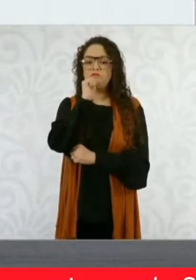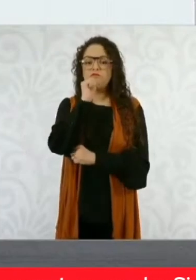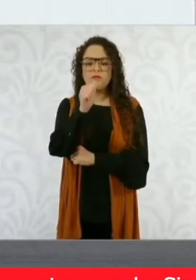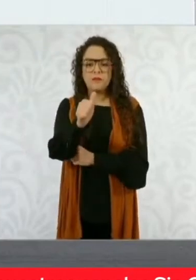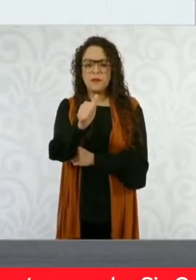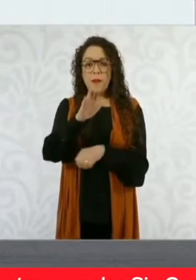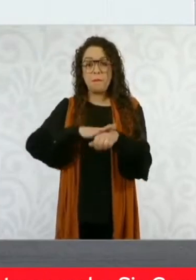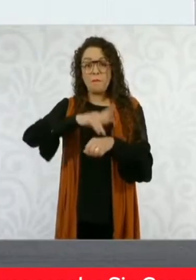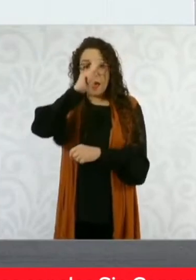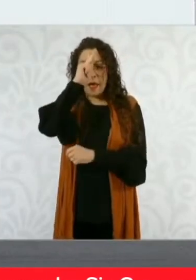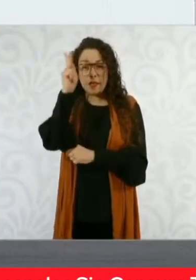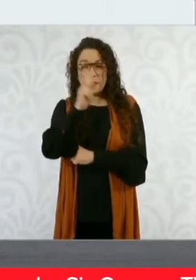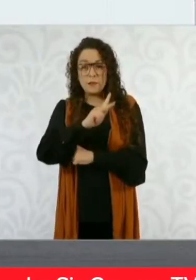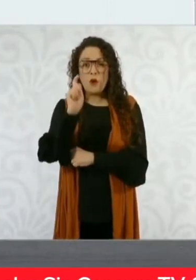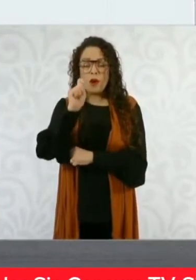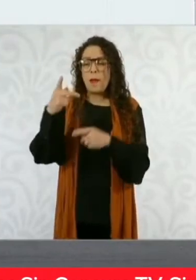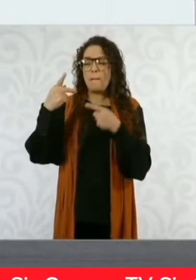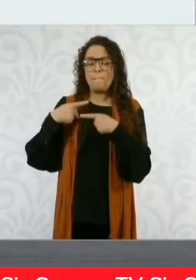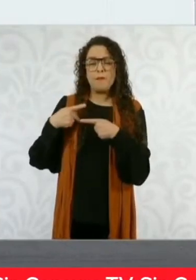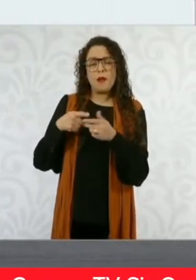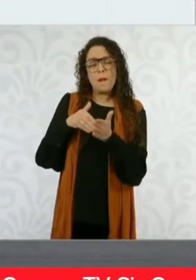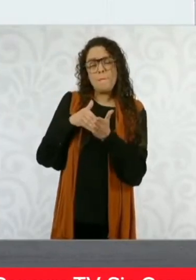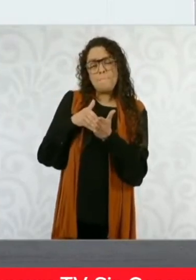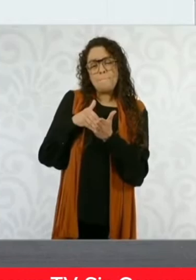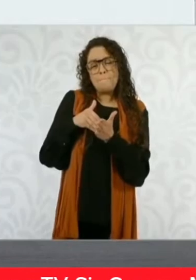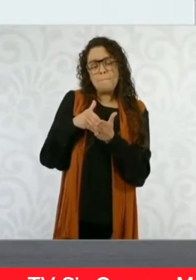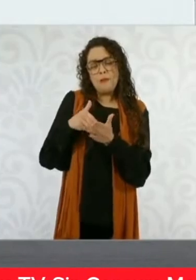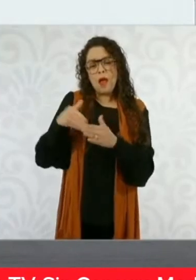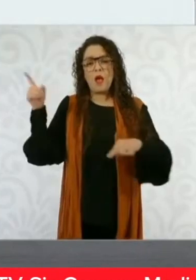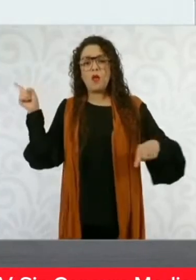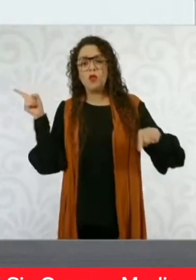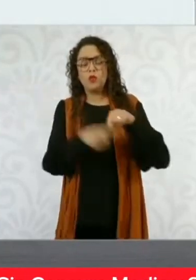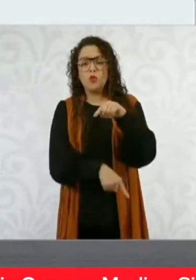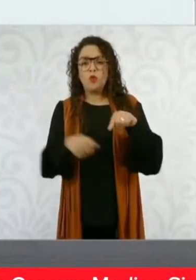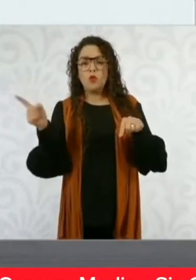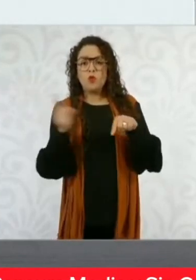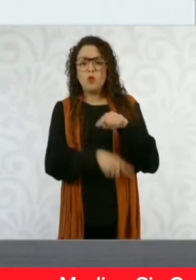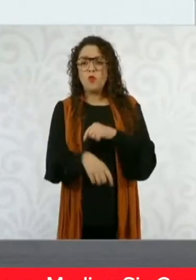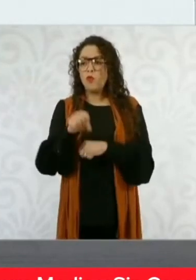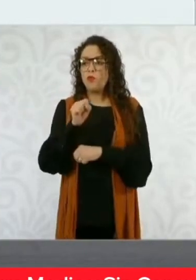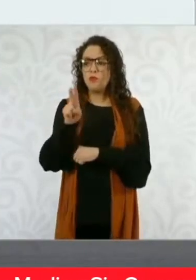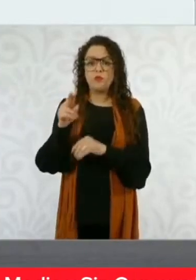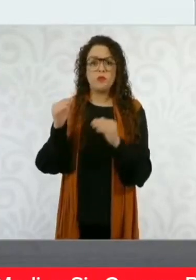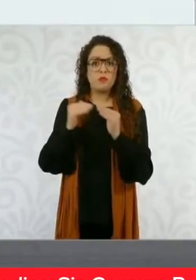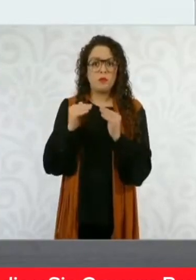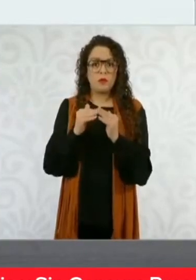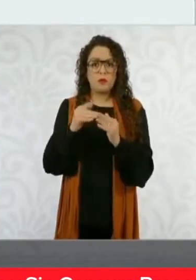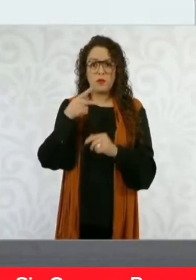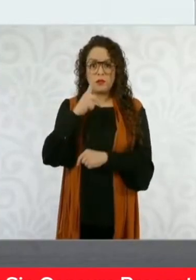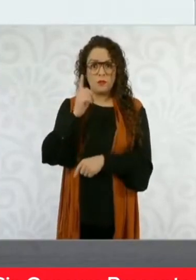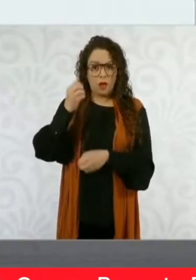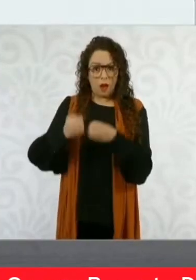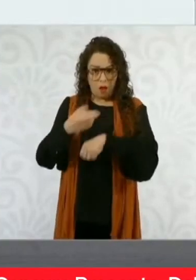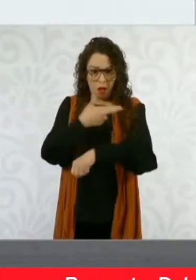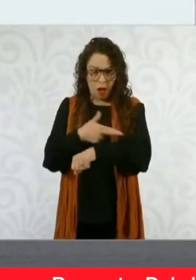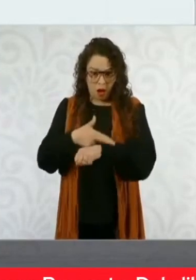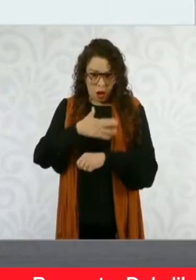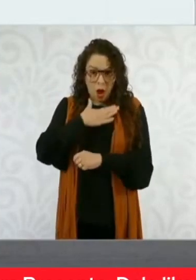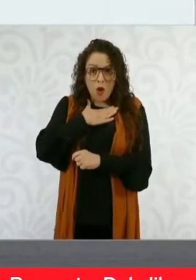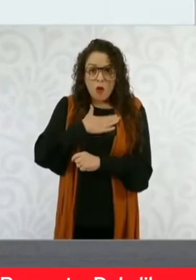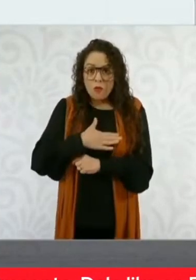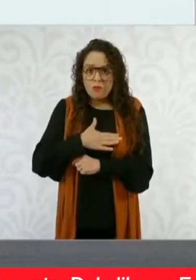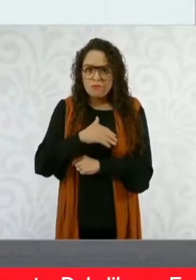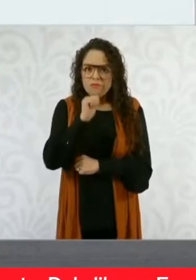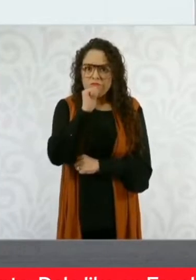peor, miles de derechohabientes fueron despojados de su vivienda sin un juicio justo, con todas estas